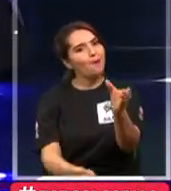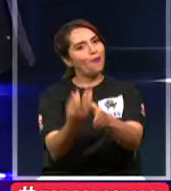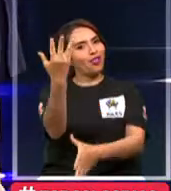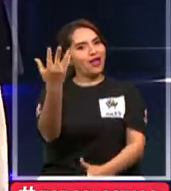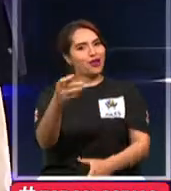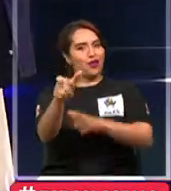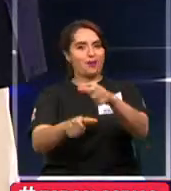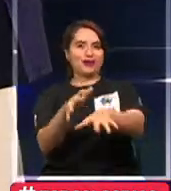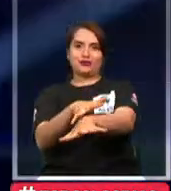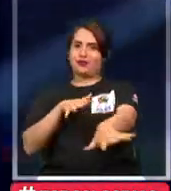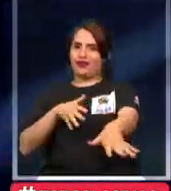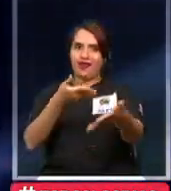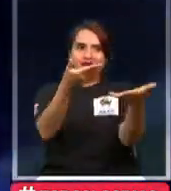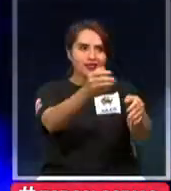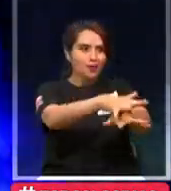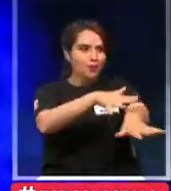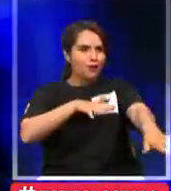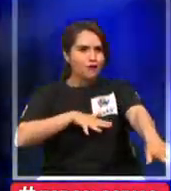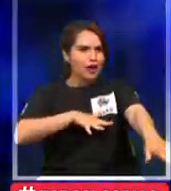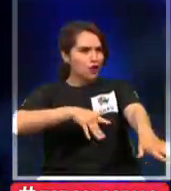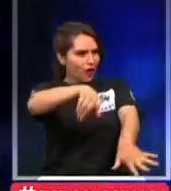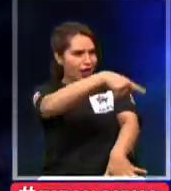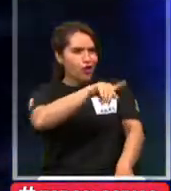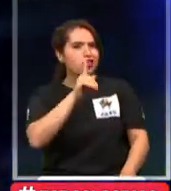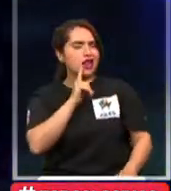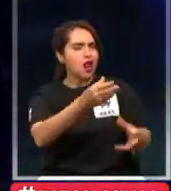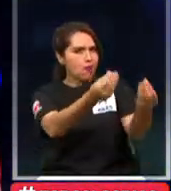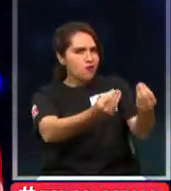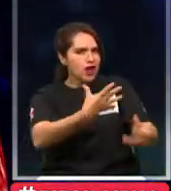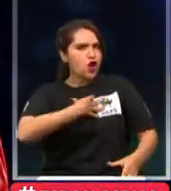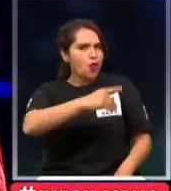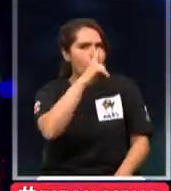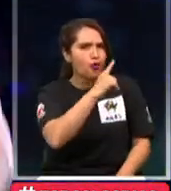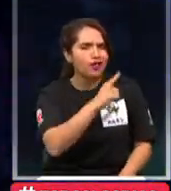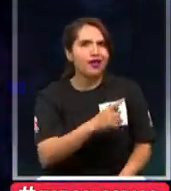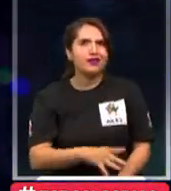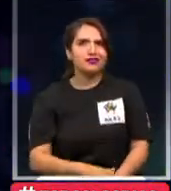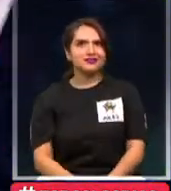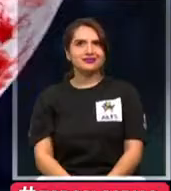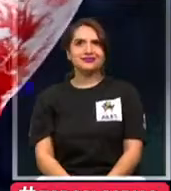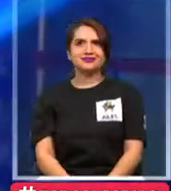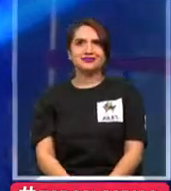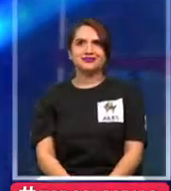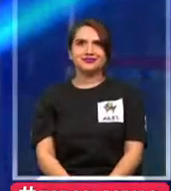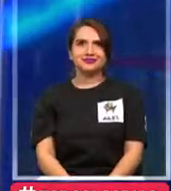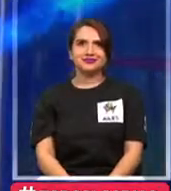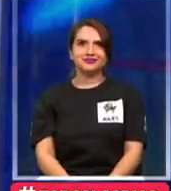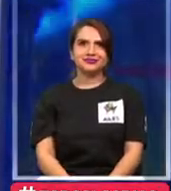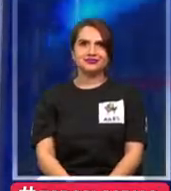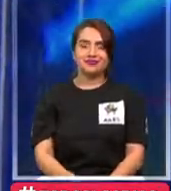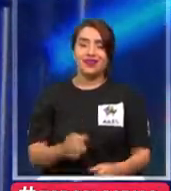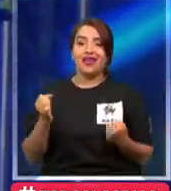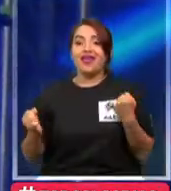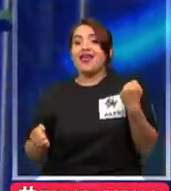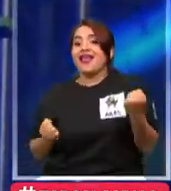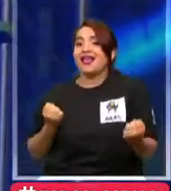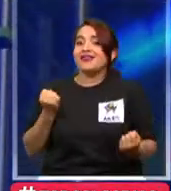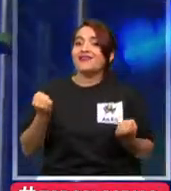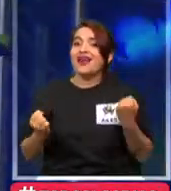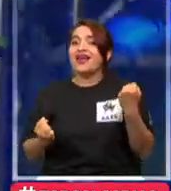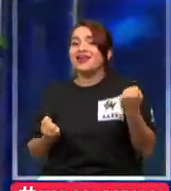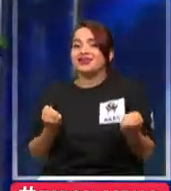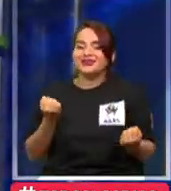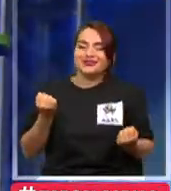público, este público cabrón con cojones, hijo puta. No, pero me ayuda. El Bailongo,